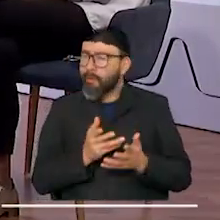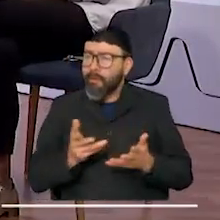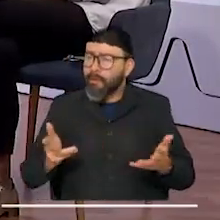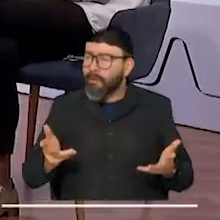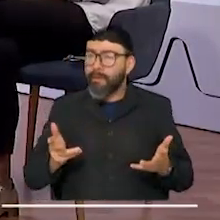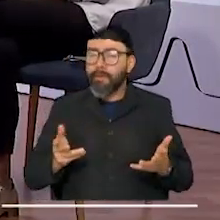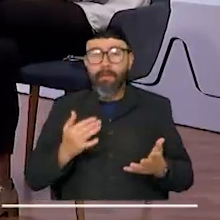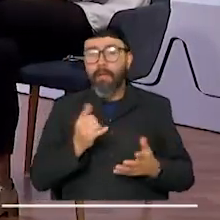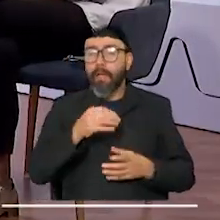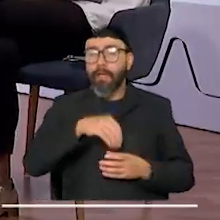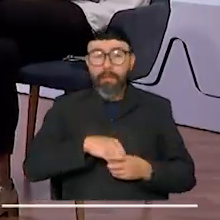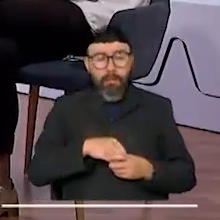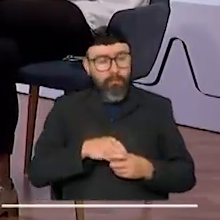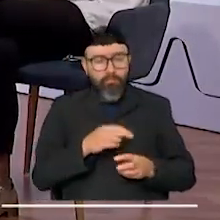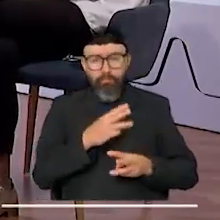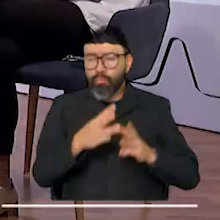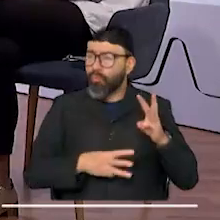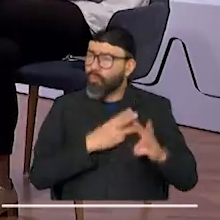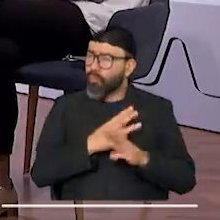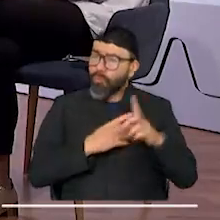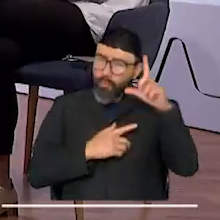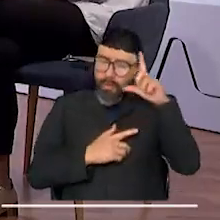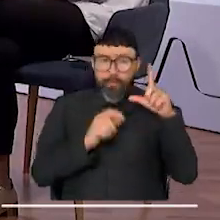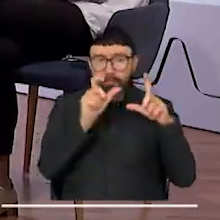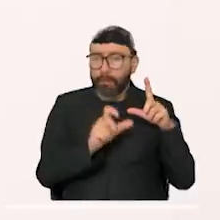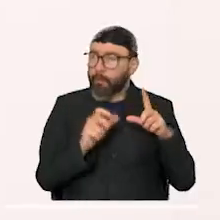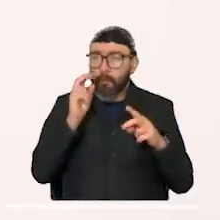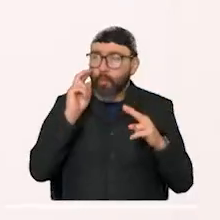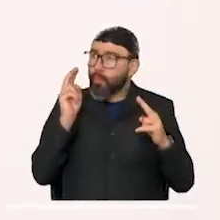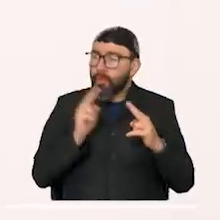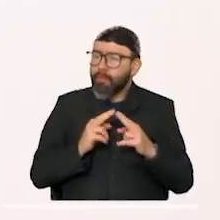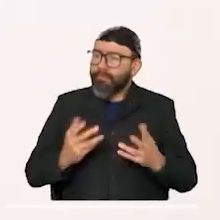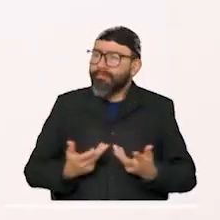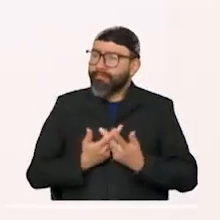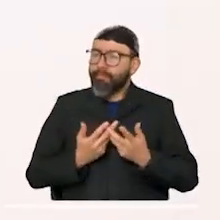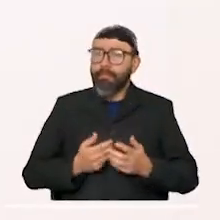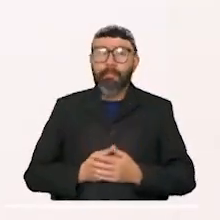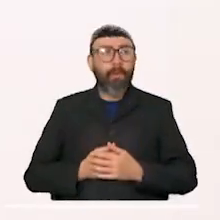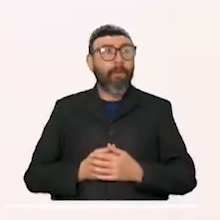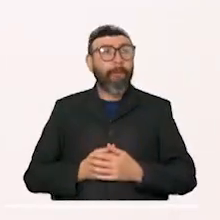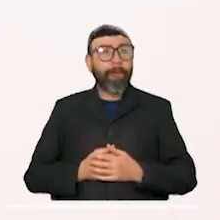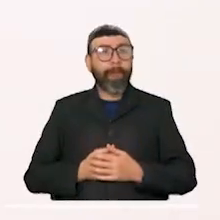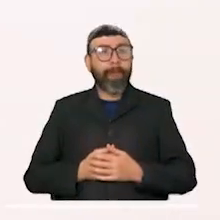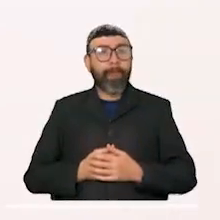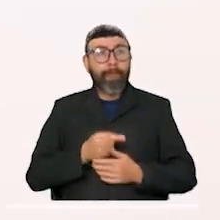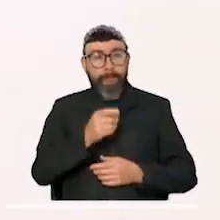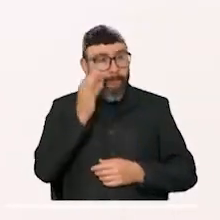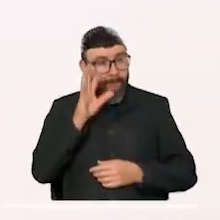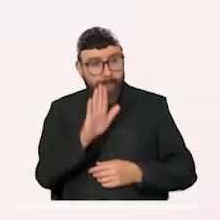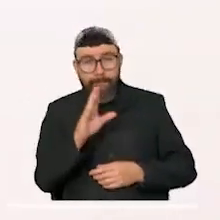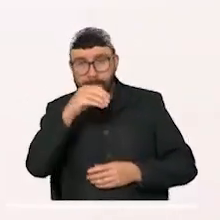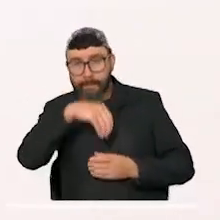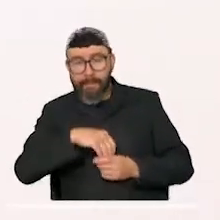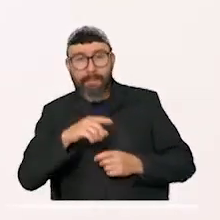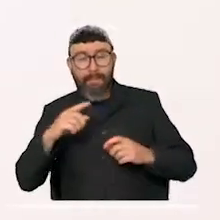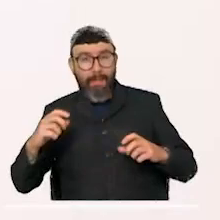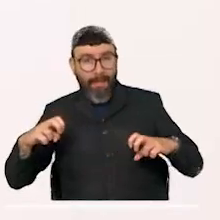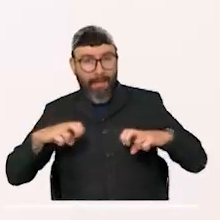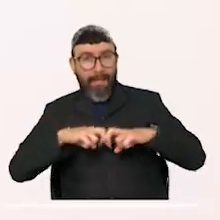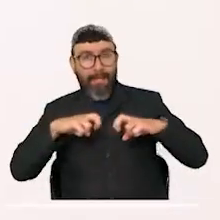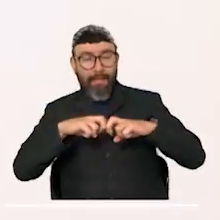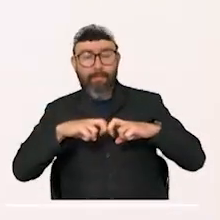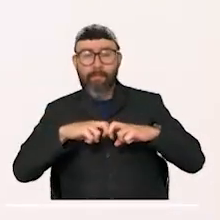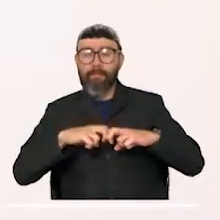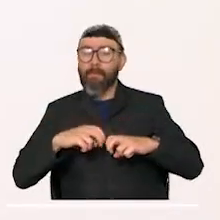de la vagina del cual estamos hablando hoy Bueno ya regresando más como a la parte energética nosotras estamos